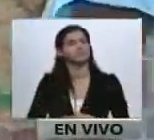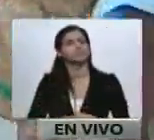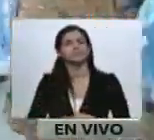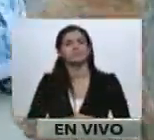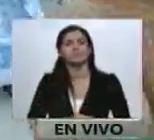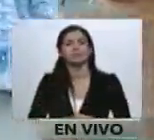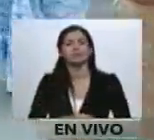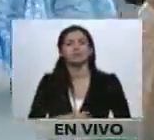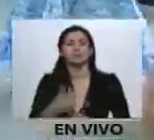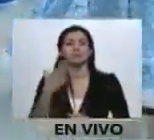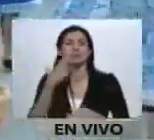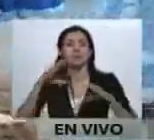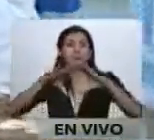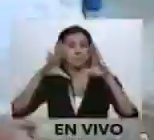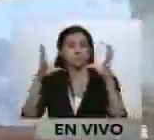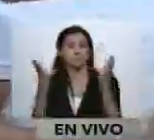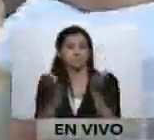solidaria,